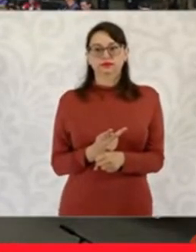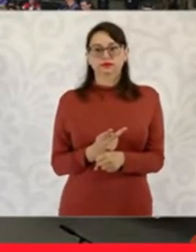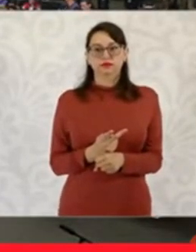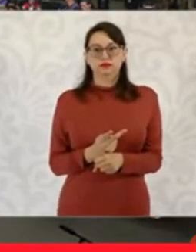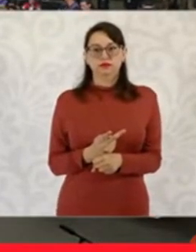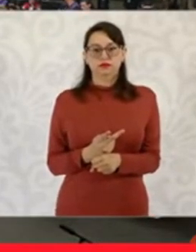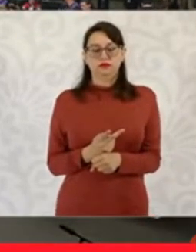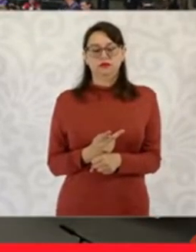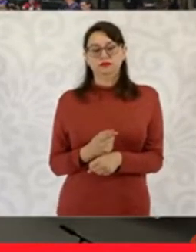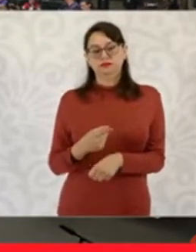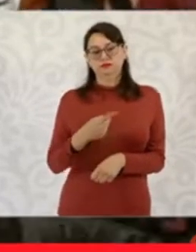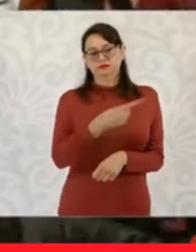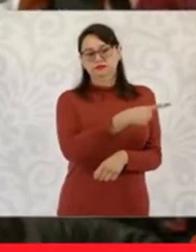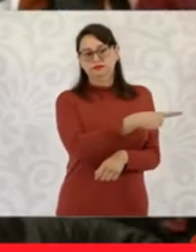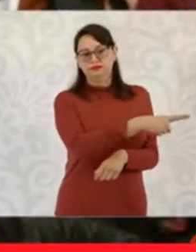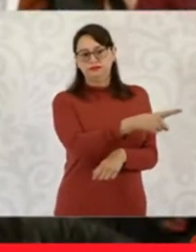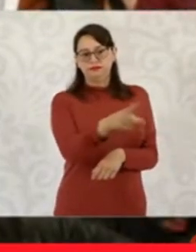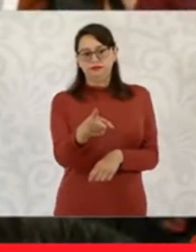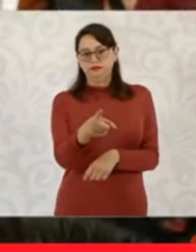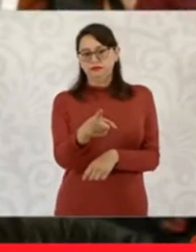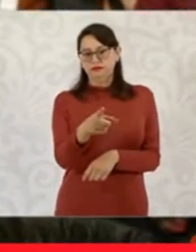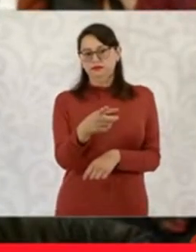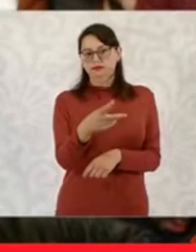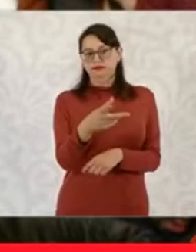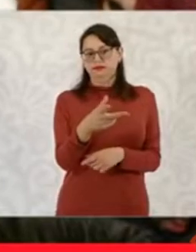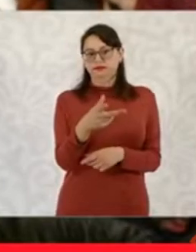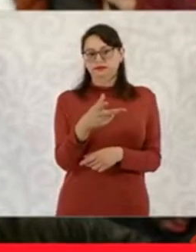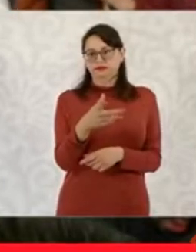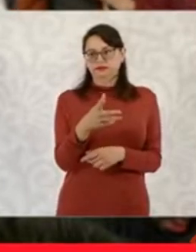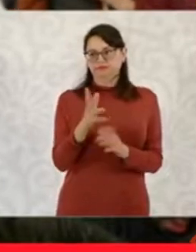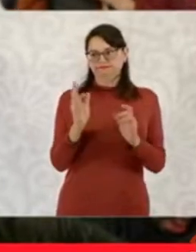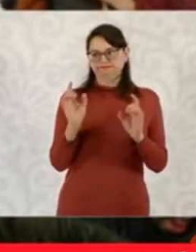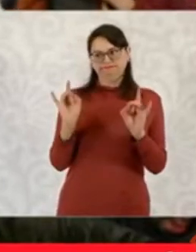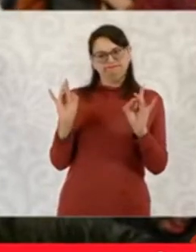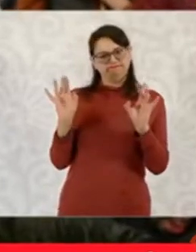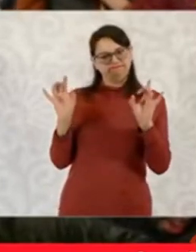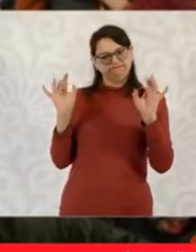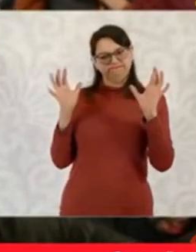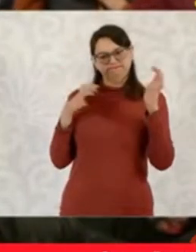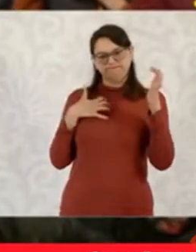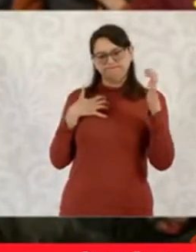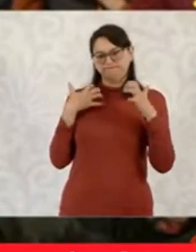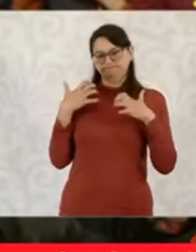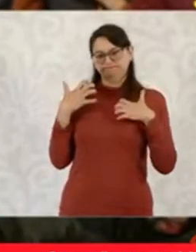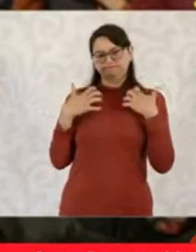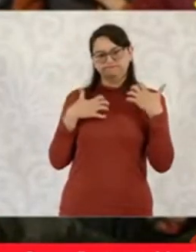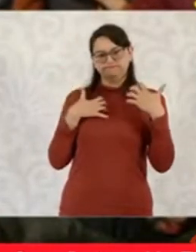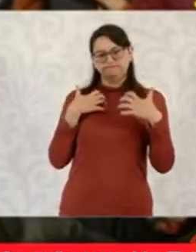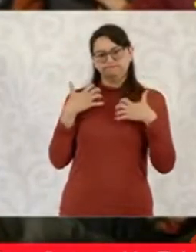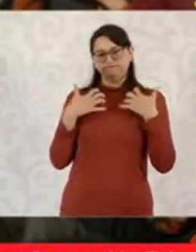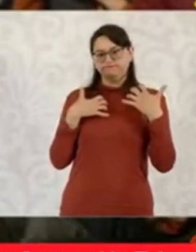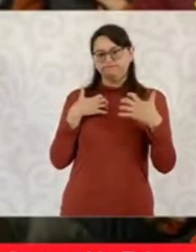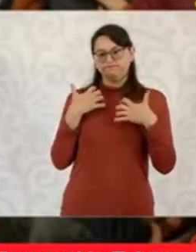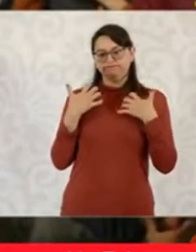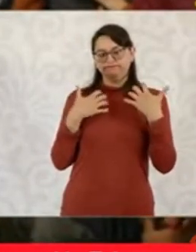quienes, lógicamente, en la red social, particularmente en X, les ha irritado que hayamos ido,